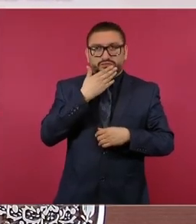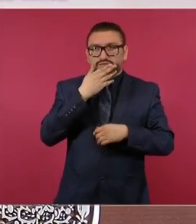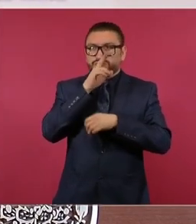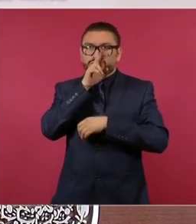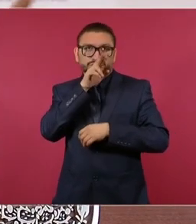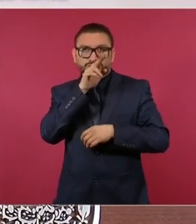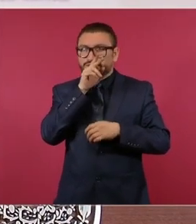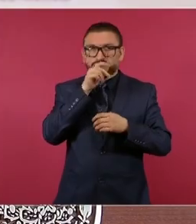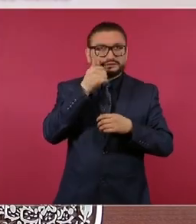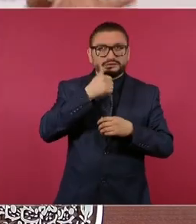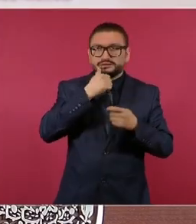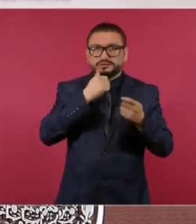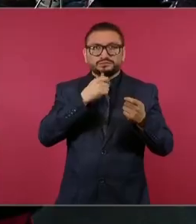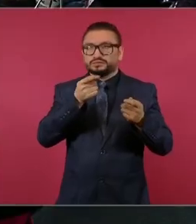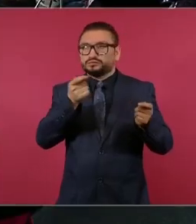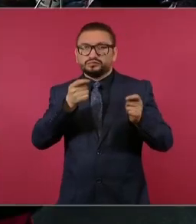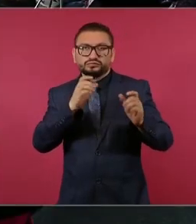O sea,